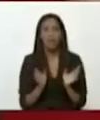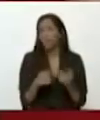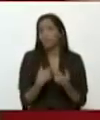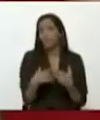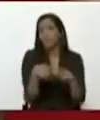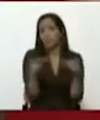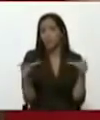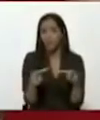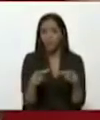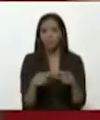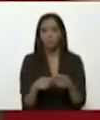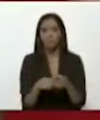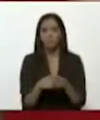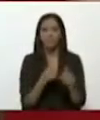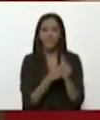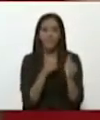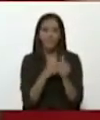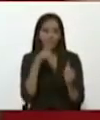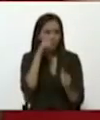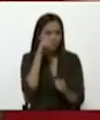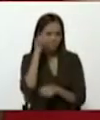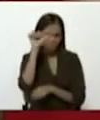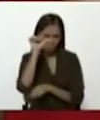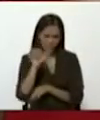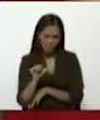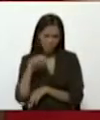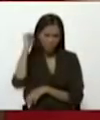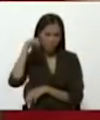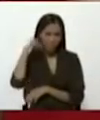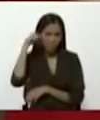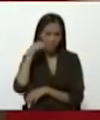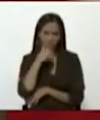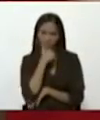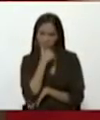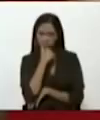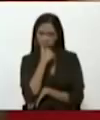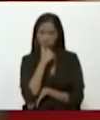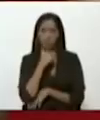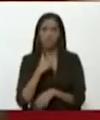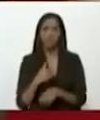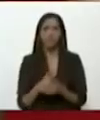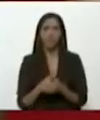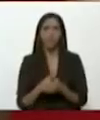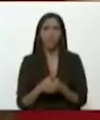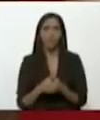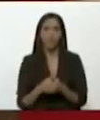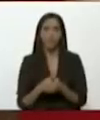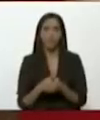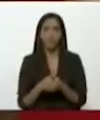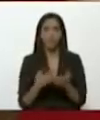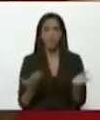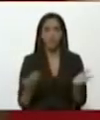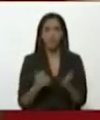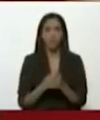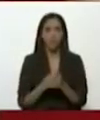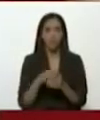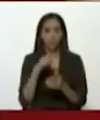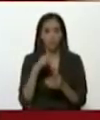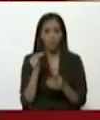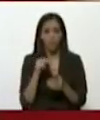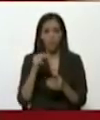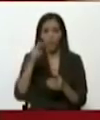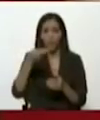en otras instancias, estar detrás de cámara viendo esos videos, que no es Luis Hugas el actor intelectual de los videos que aquí se pasan,